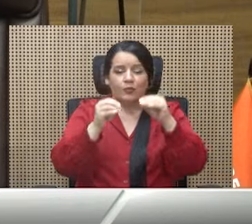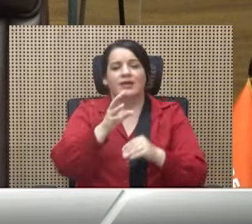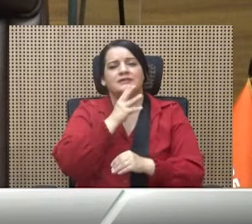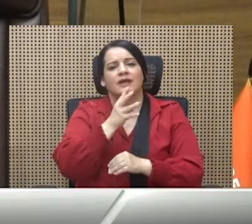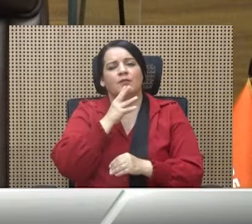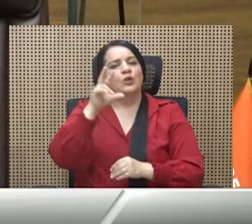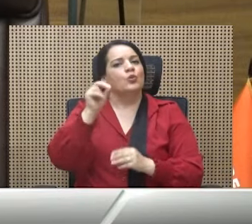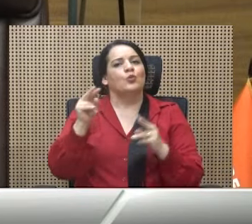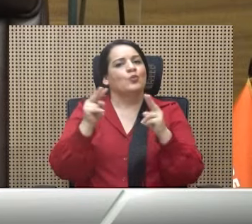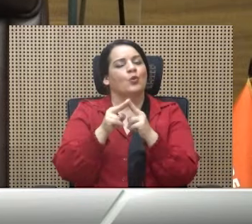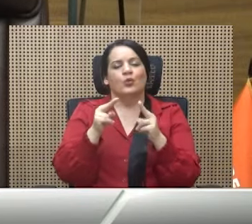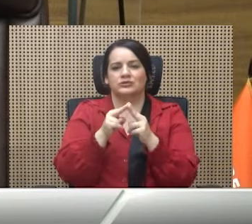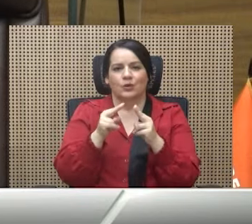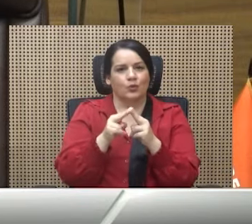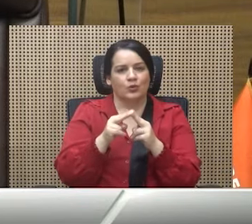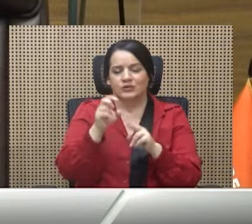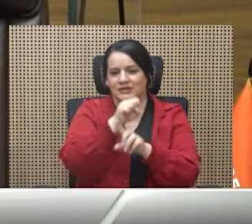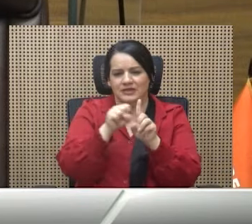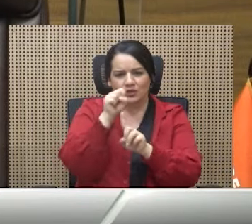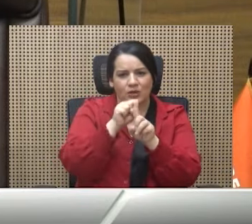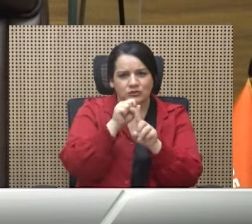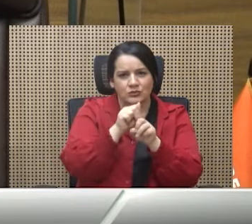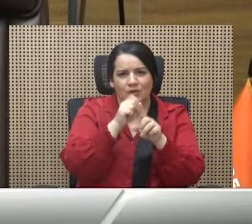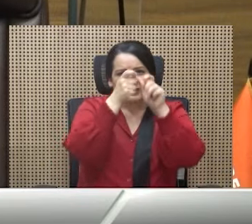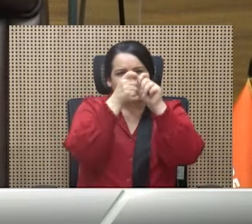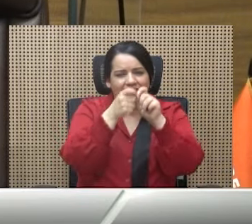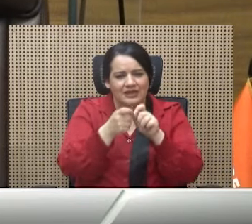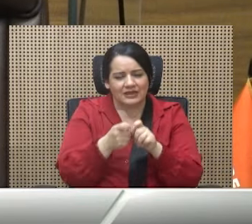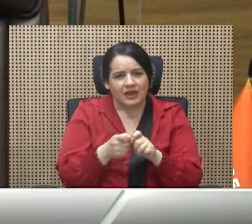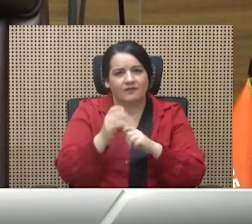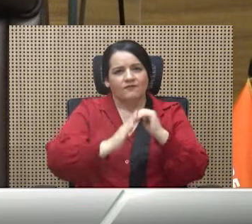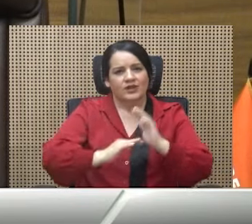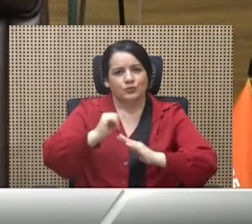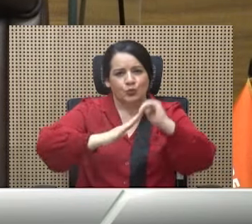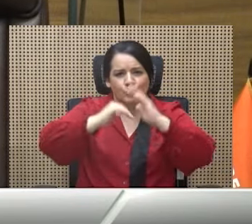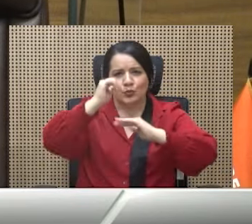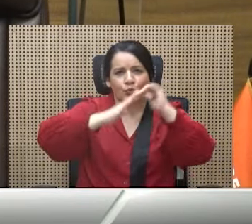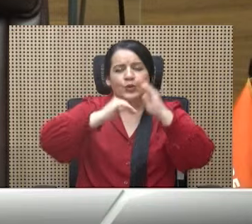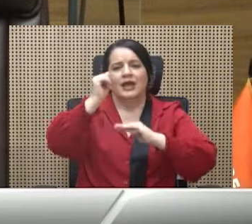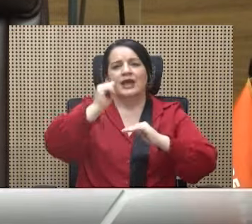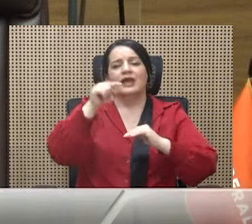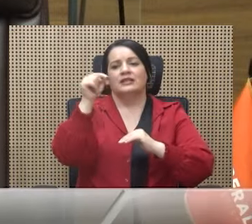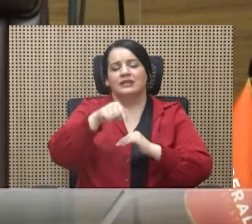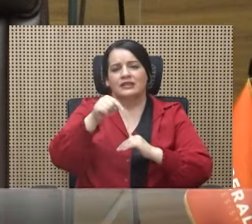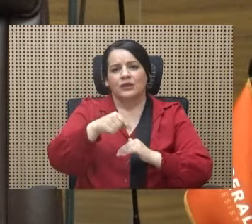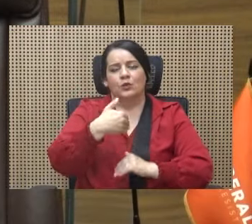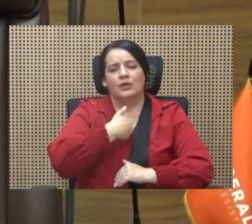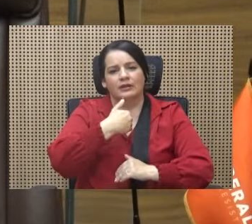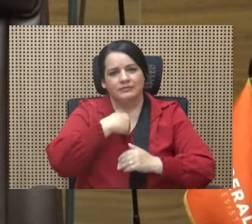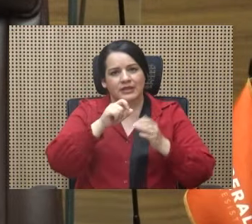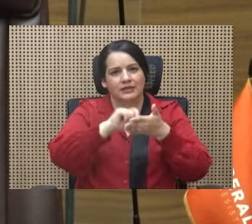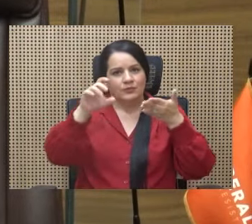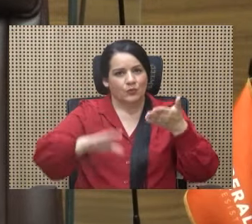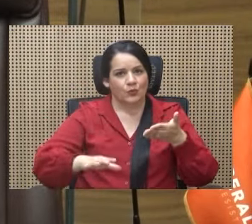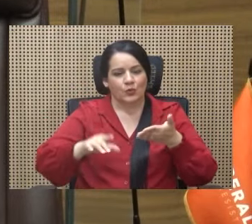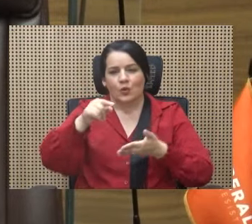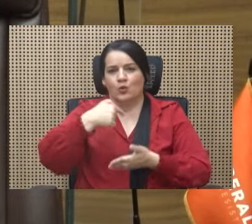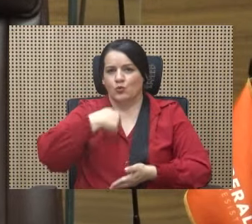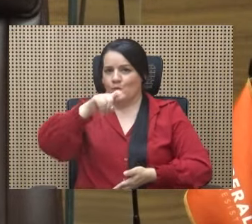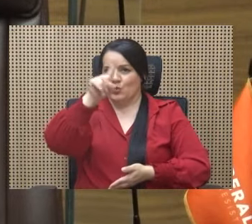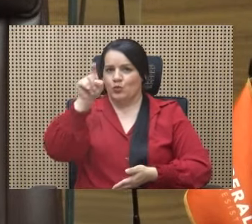conoce el estado detallado de la infraestructura de los inmuebles de las escuelas pregunto estaríamos